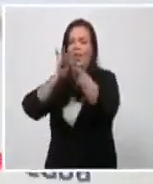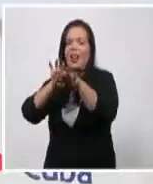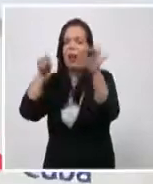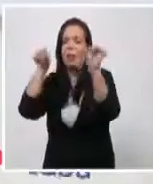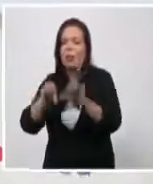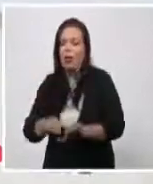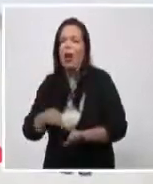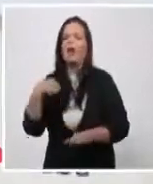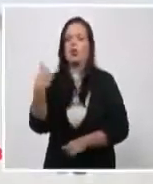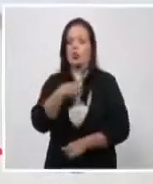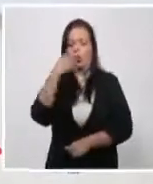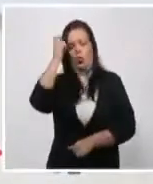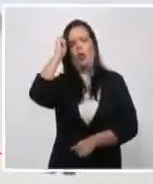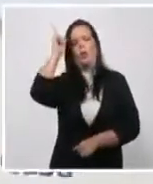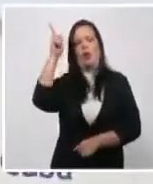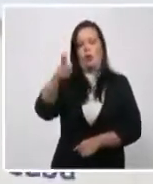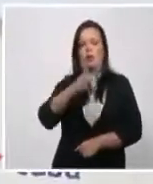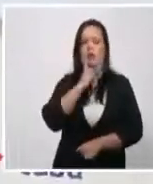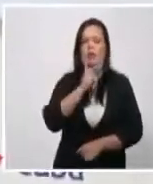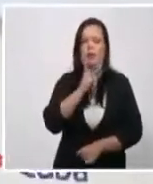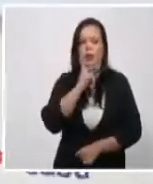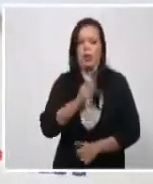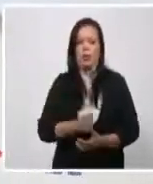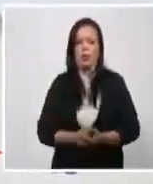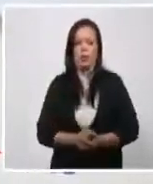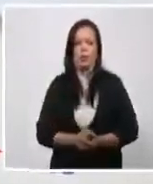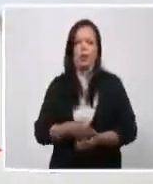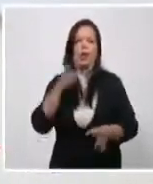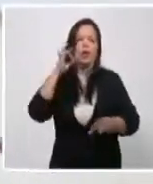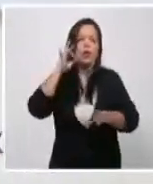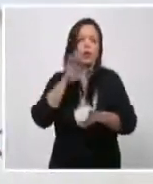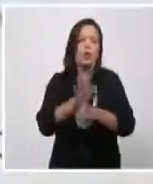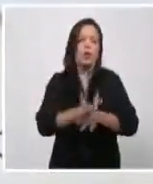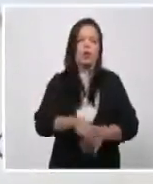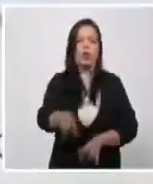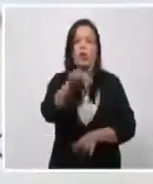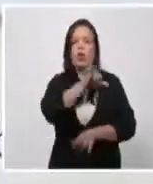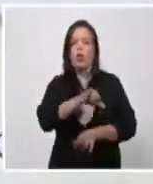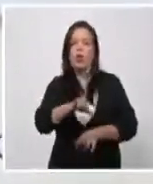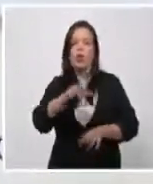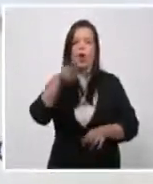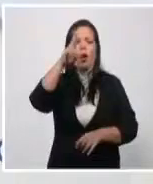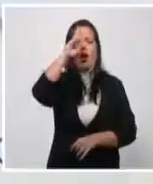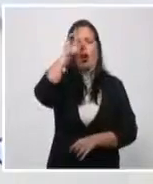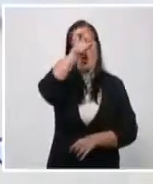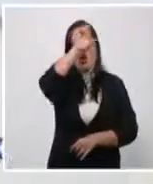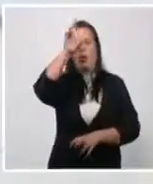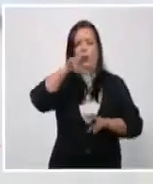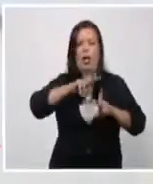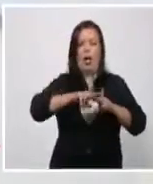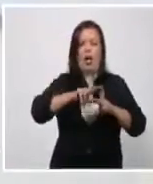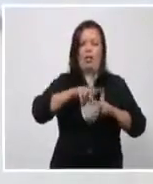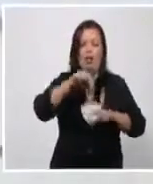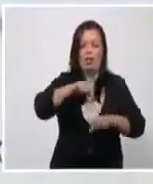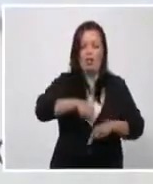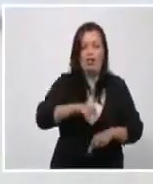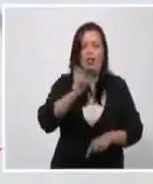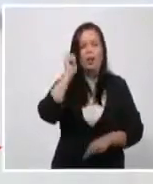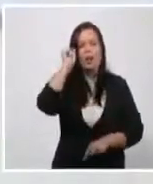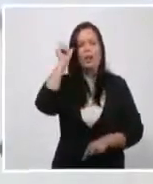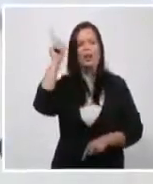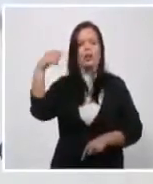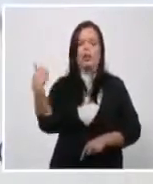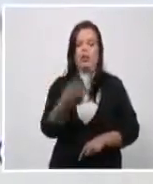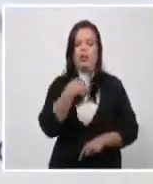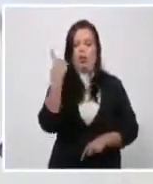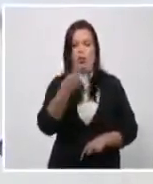participar desde el inicio en la atención del paciente con COVID aquí en Cuba, en el IPK. Y desde los primeros momentos que salieron las primeras brigadas, era un deseo nuestro